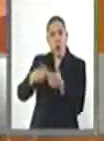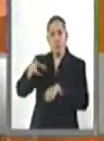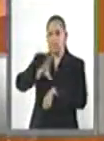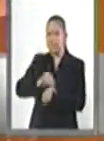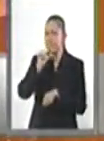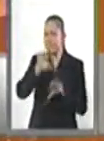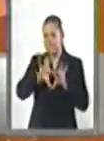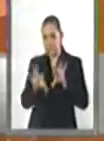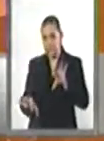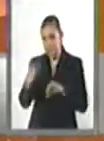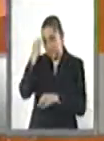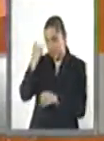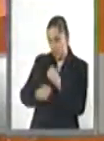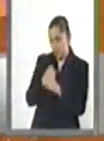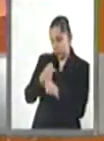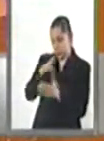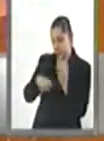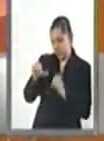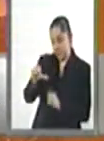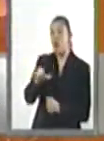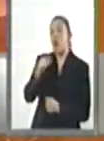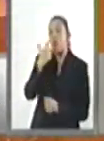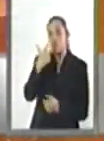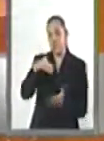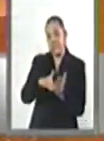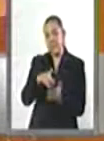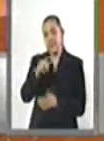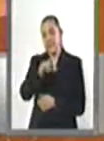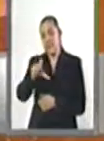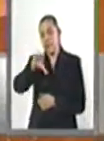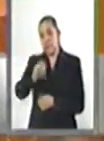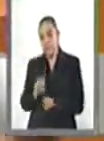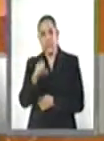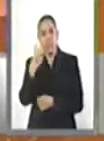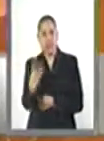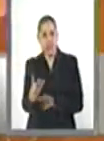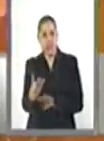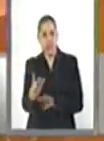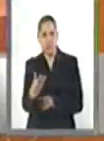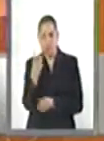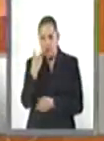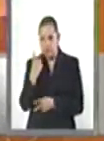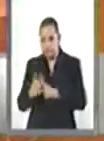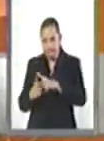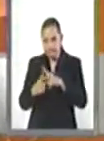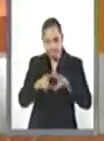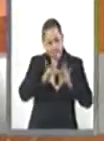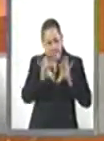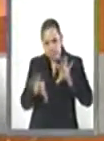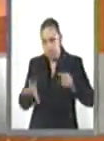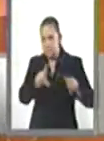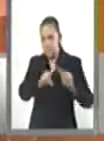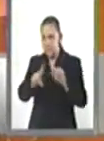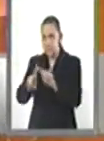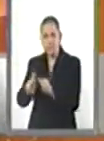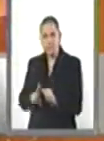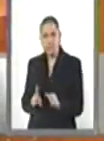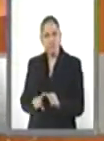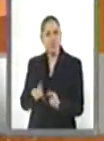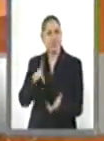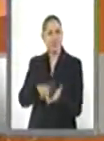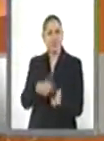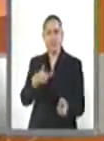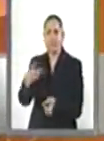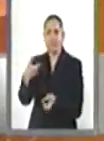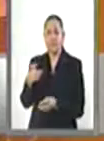fue de 6.873. Según los datos proporcionados por Petróleos Mexicanos, el